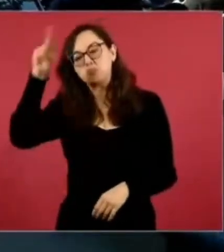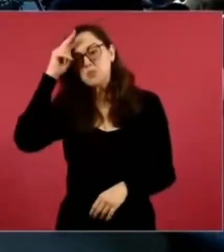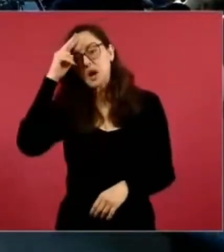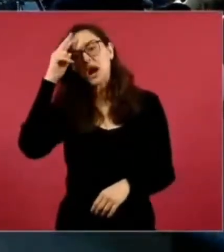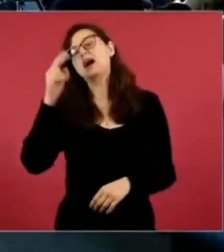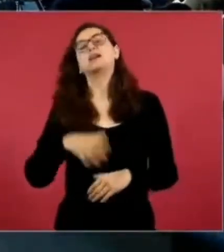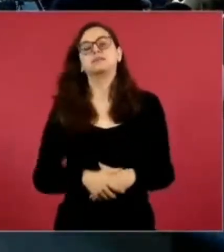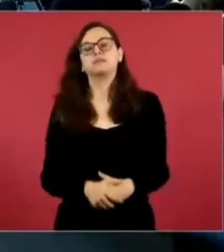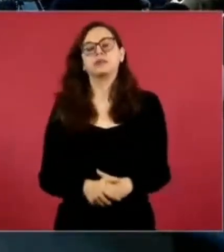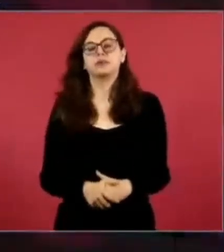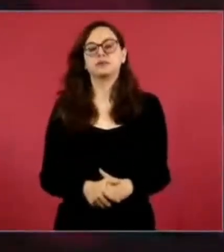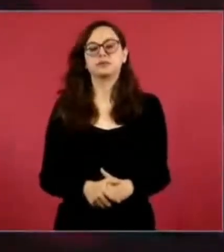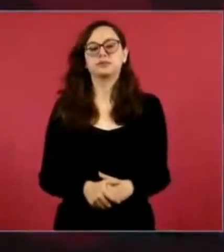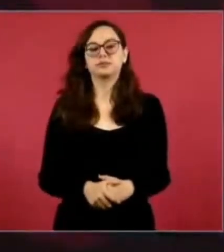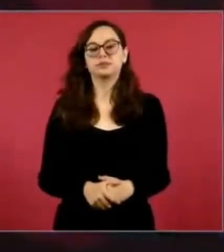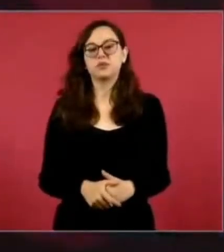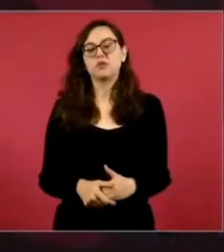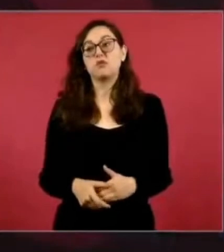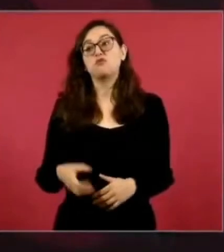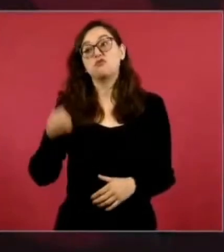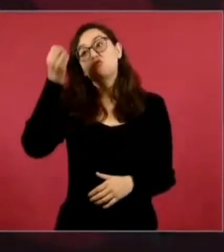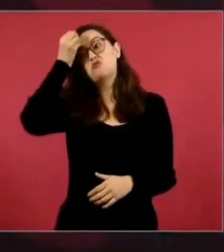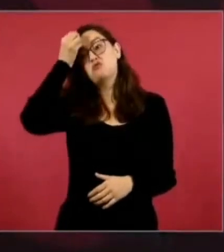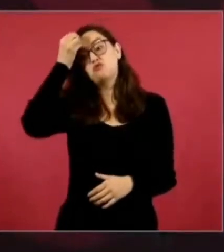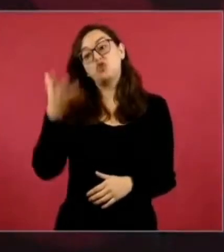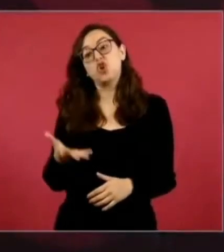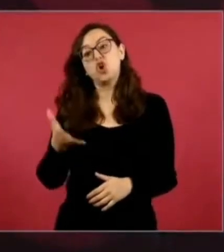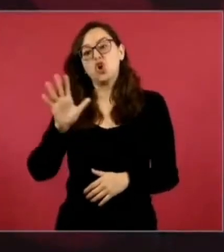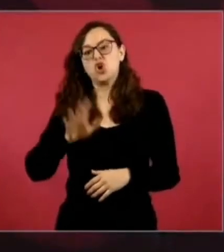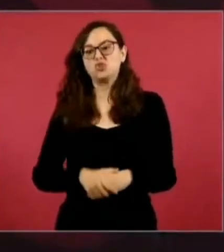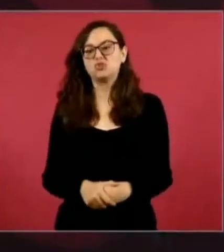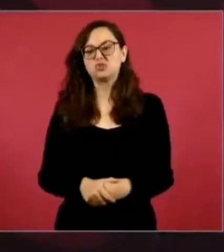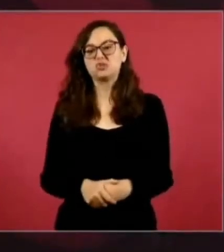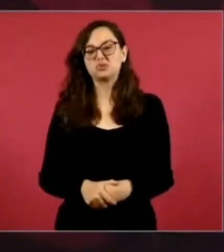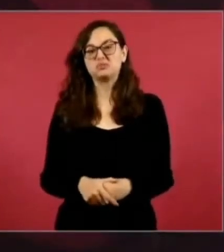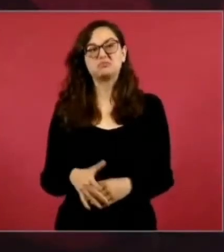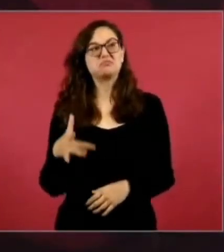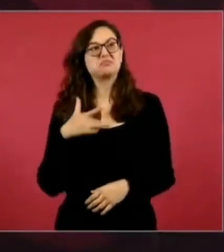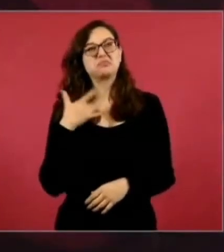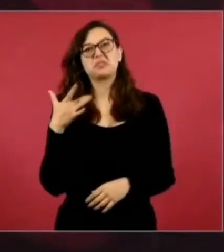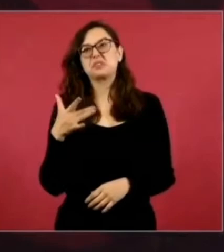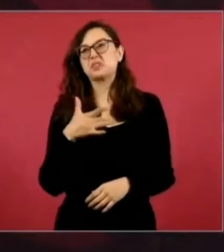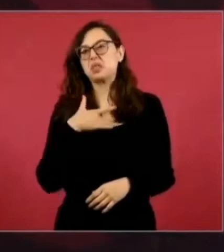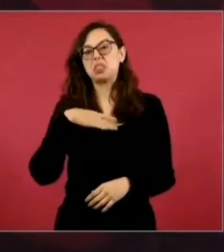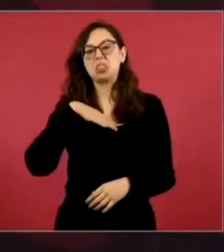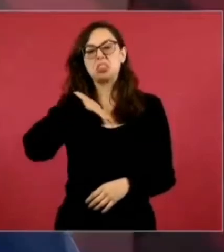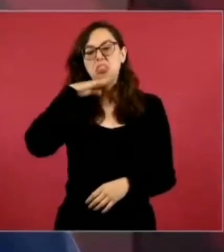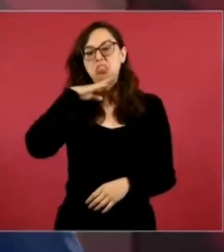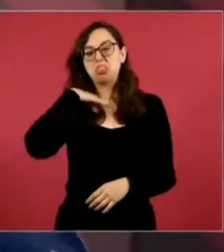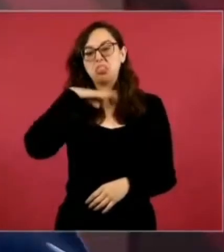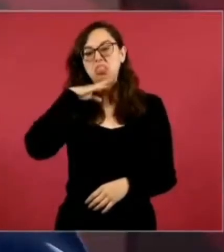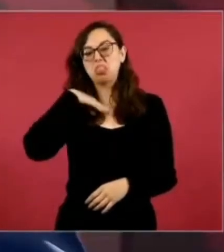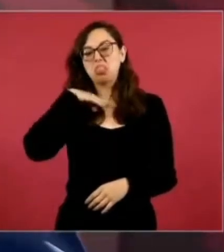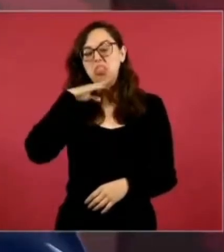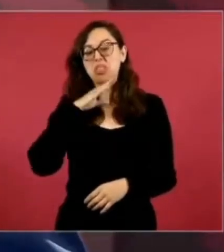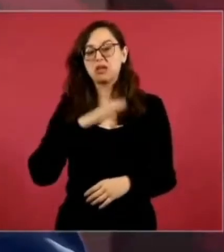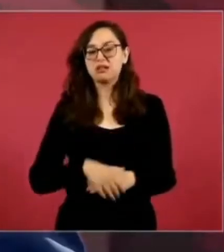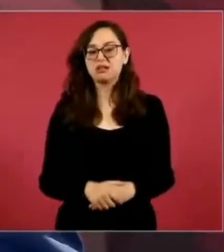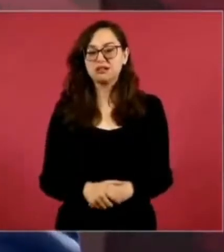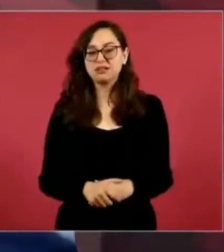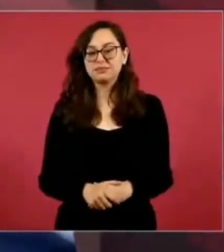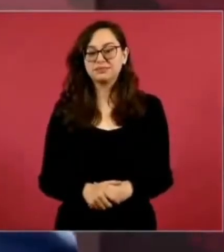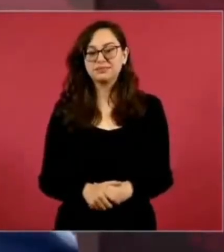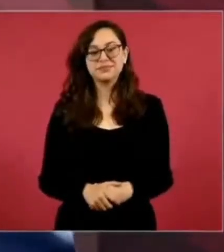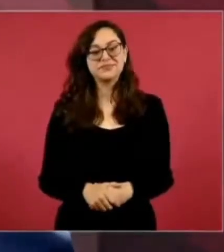Últimamente, ¿no? Flojos, indolentes, que por eso